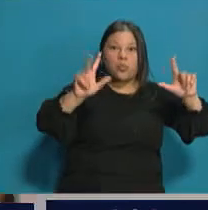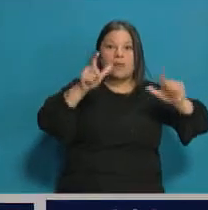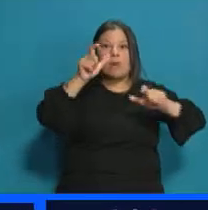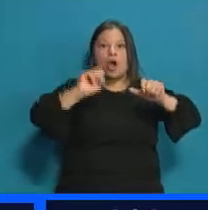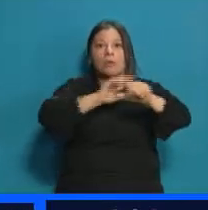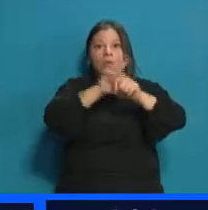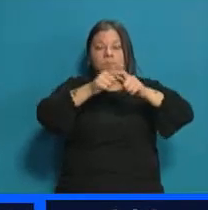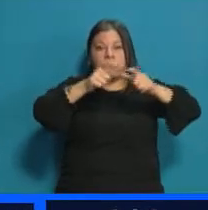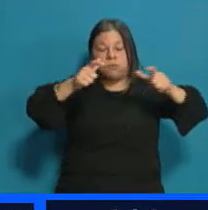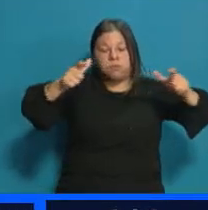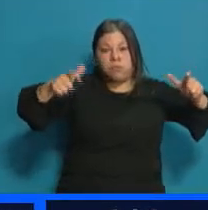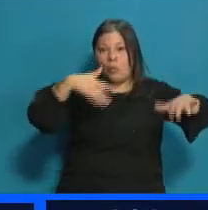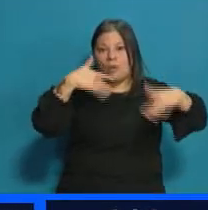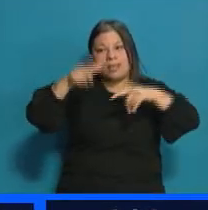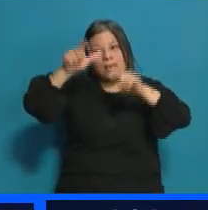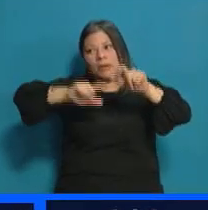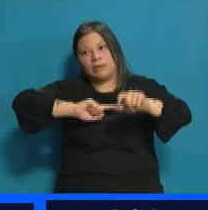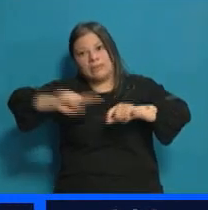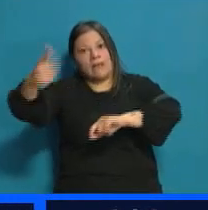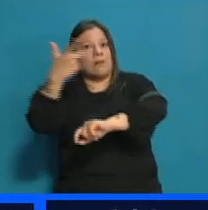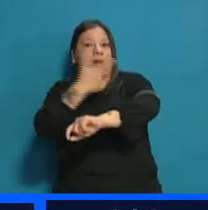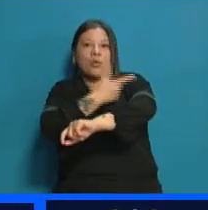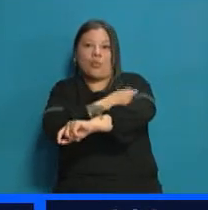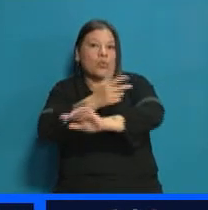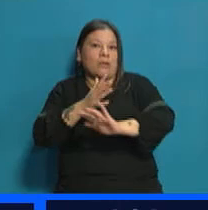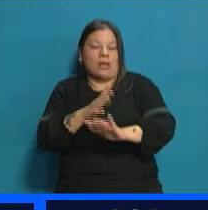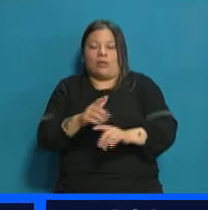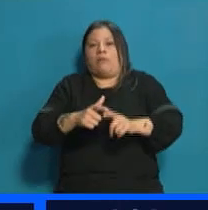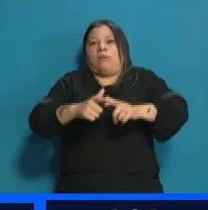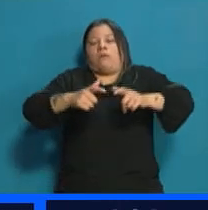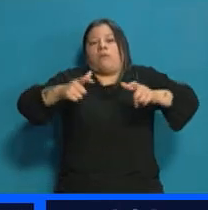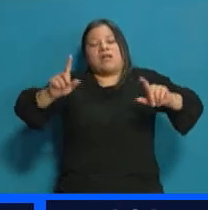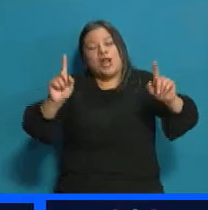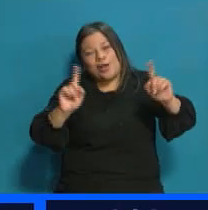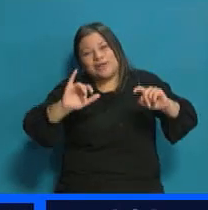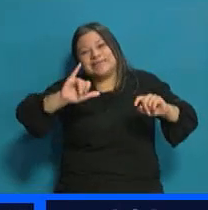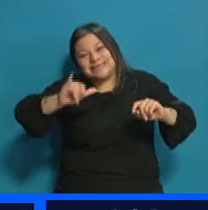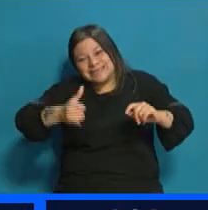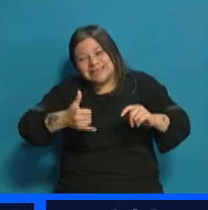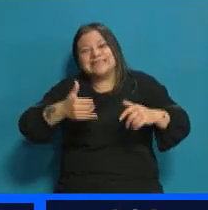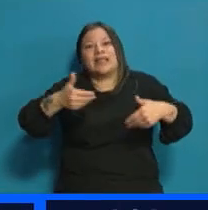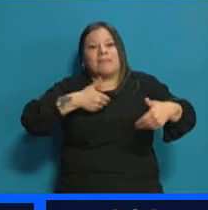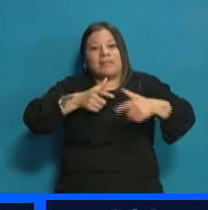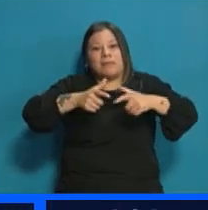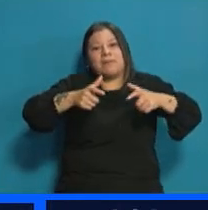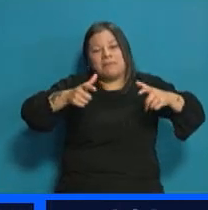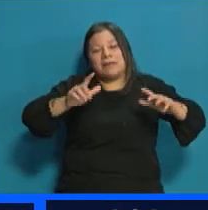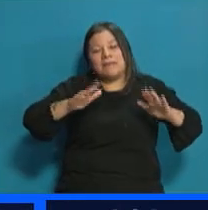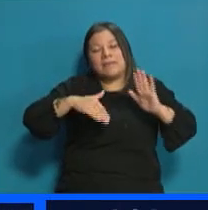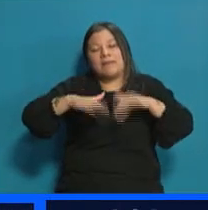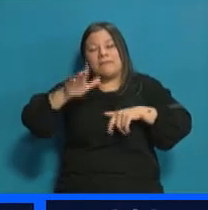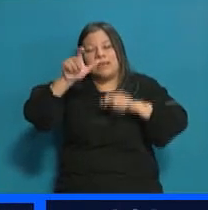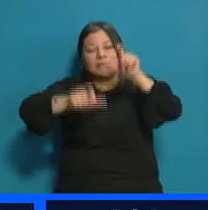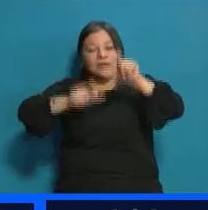casos, en paralelo aumenta la demanda de vacunas. No es una demanda explosiva, pero sí aumenta la demanda de vacunas, sobre todo en los mayores